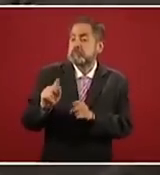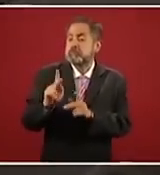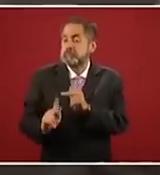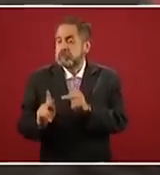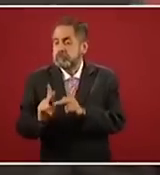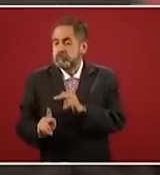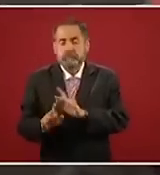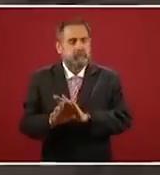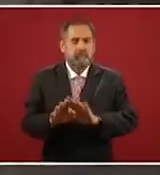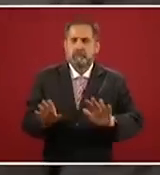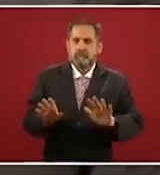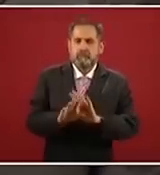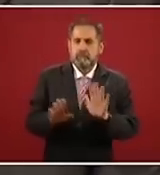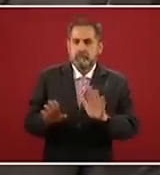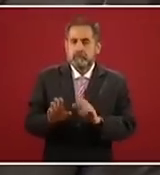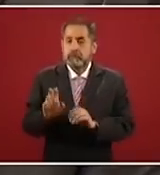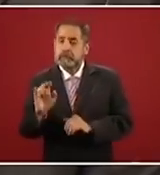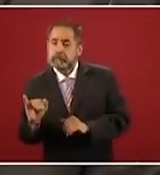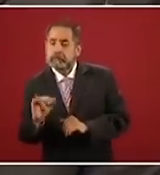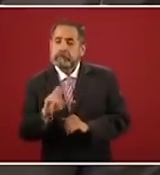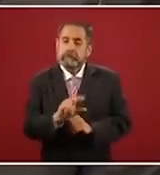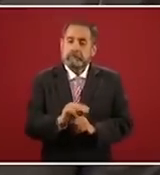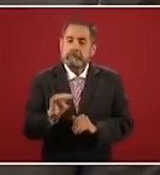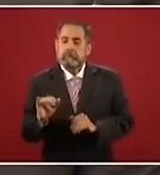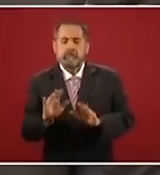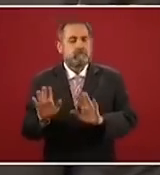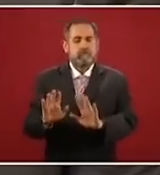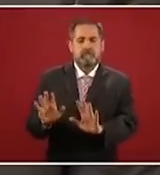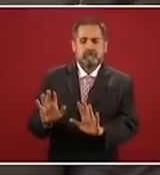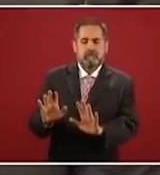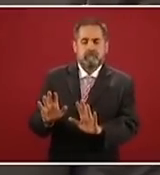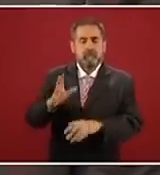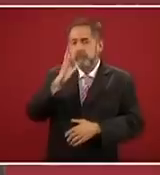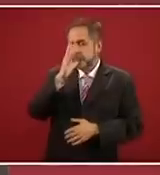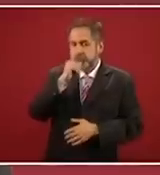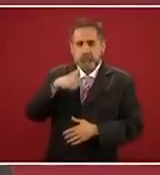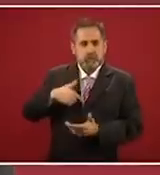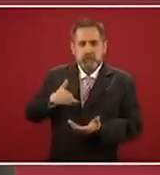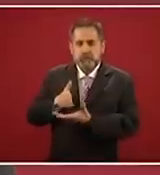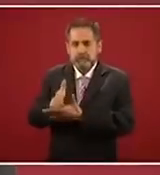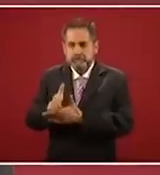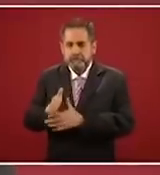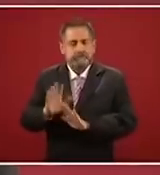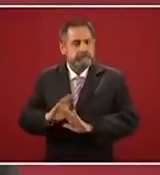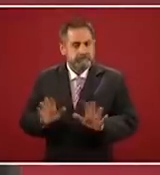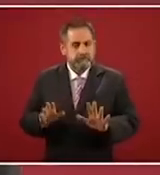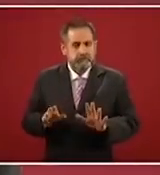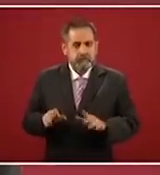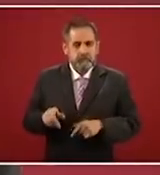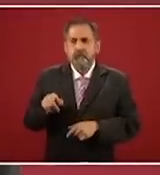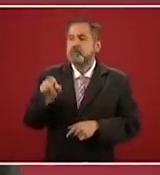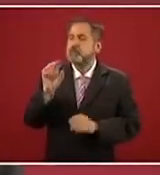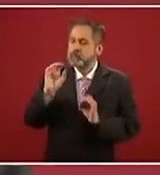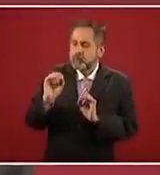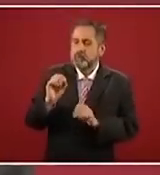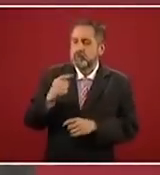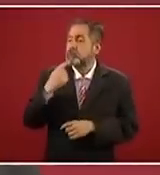esto sí, esto no, o en esta investigación quédate